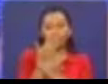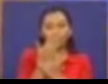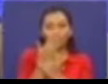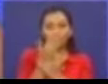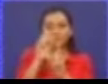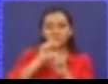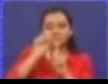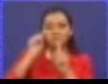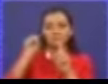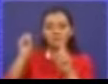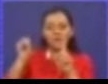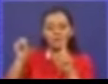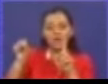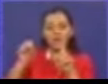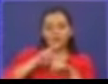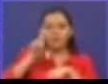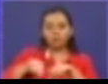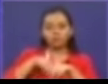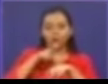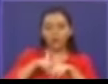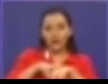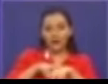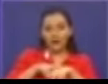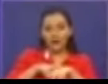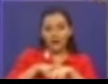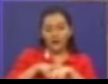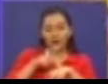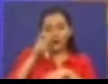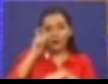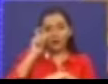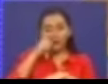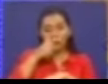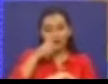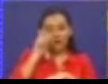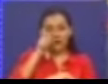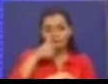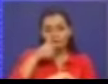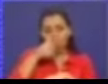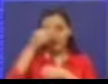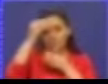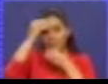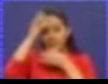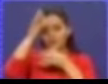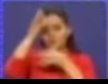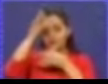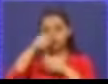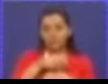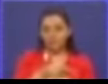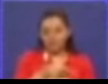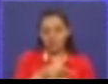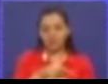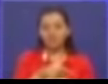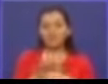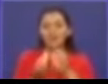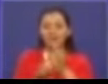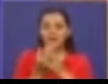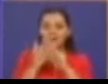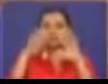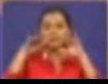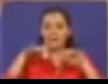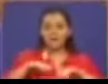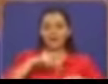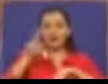se aprueba la ley, póngame la ayuda a memoria, por favor, se aprueba la nueva ley de inteligencia, se crea la Secretaría Nacional de Inteligencia,